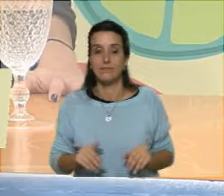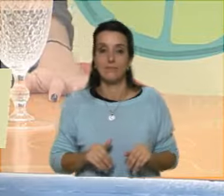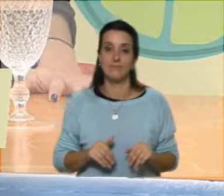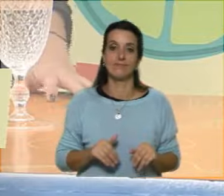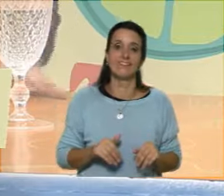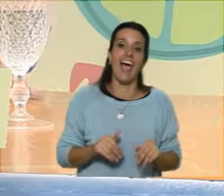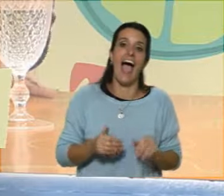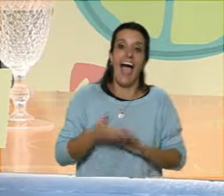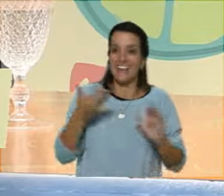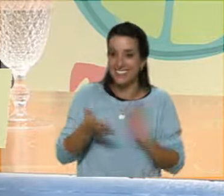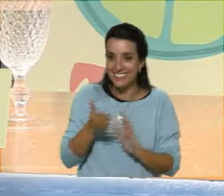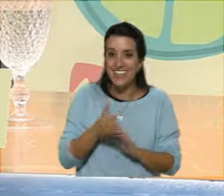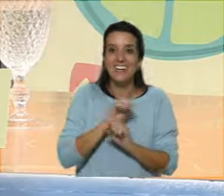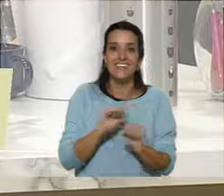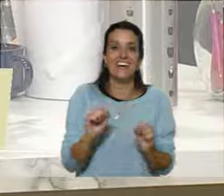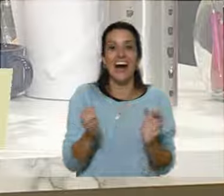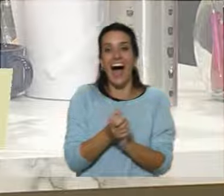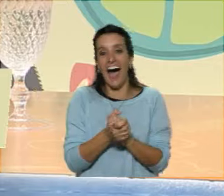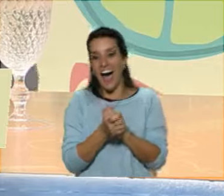alimentarlo para que Dios no se te vaya, ¿no?